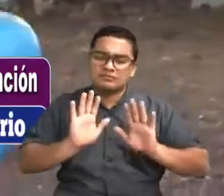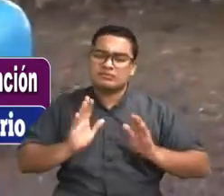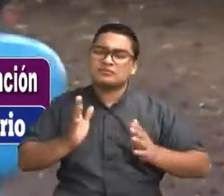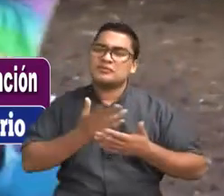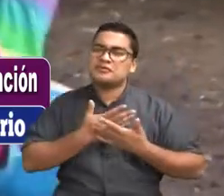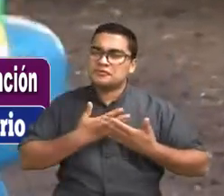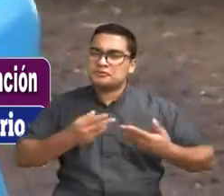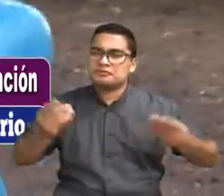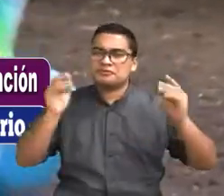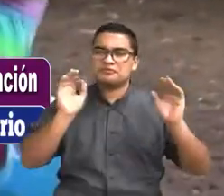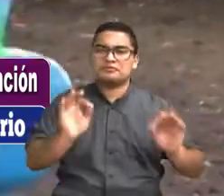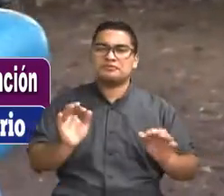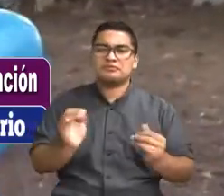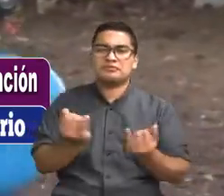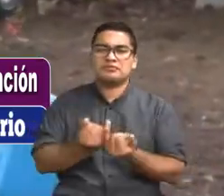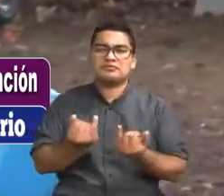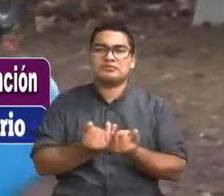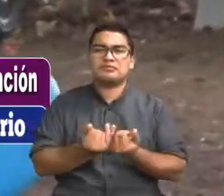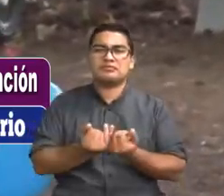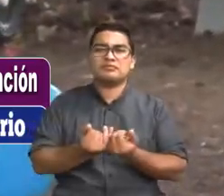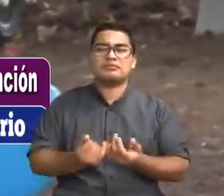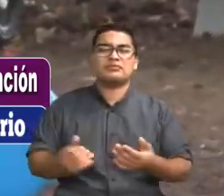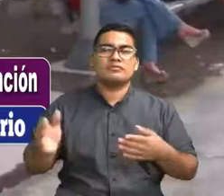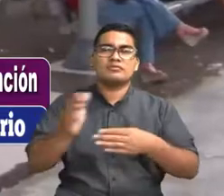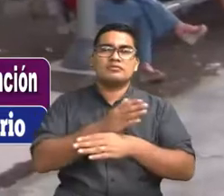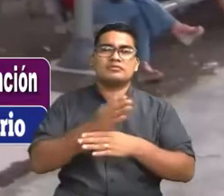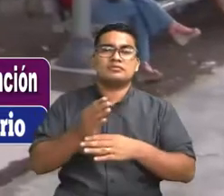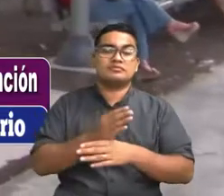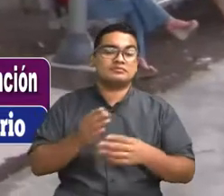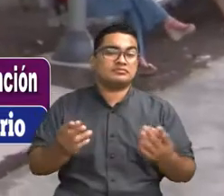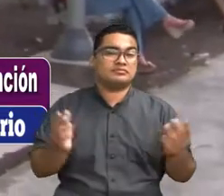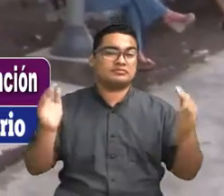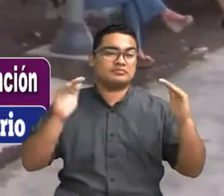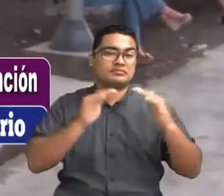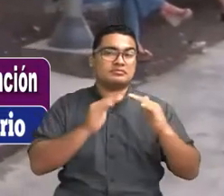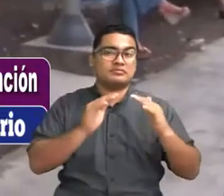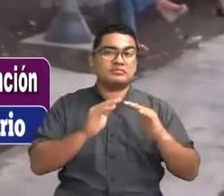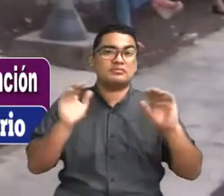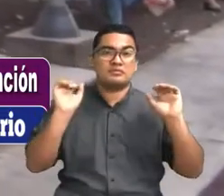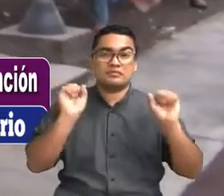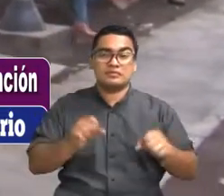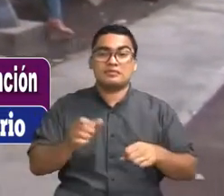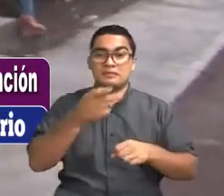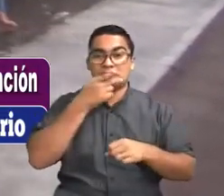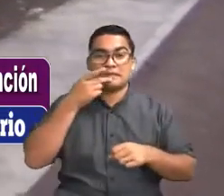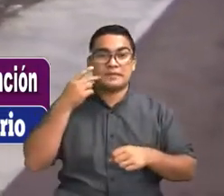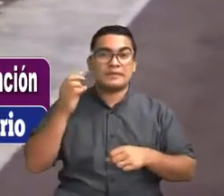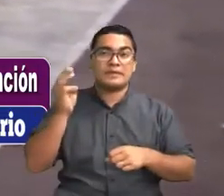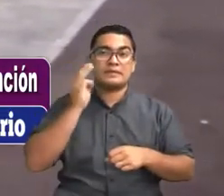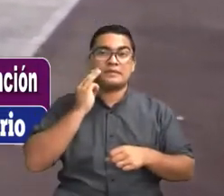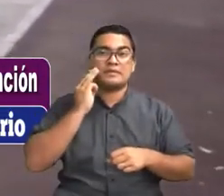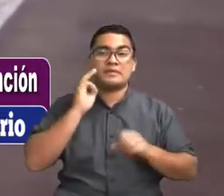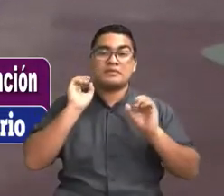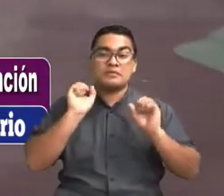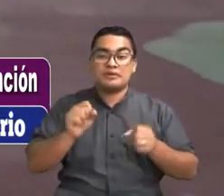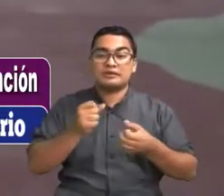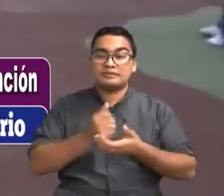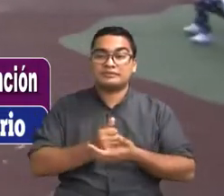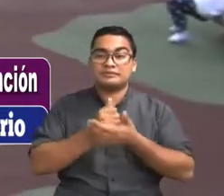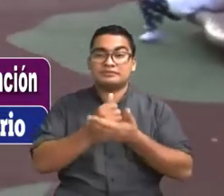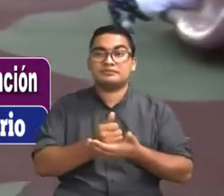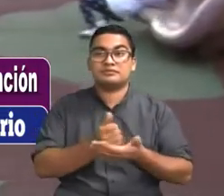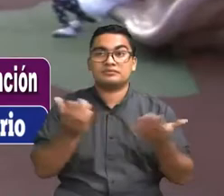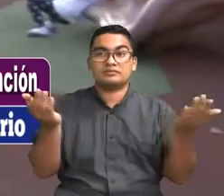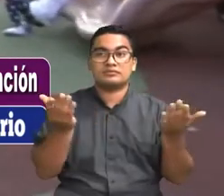contribuís desde que esas situaciones se dan en el hogar, cómo el padre y la madre de familia contribuyen a que no